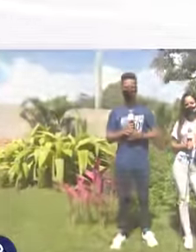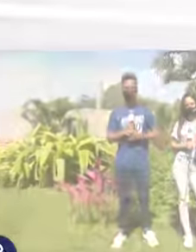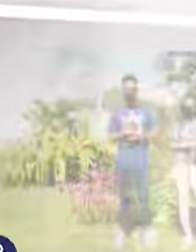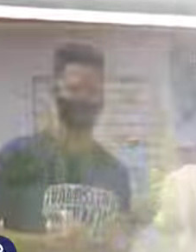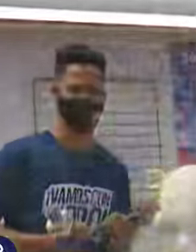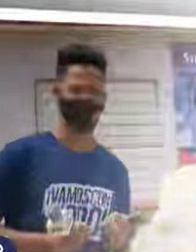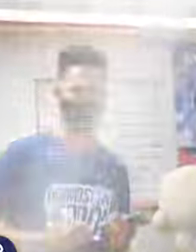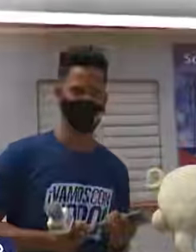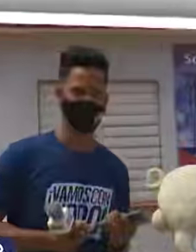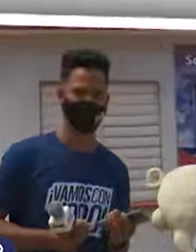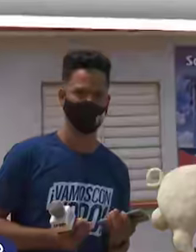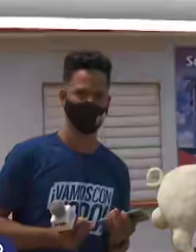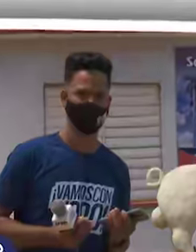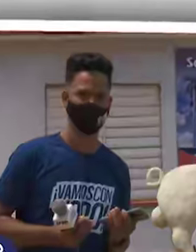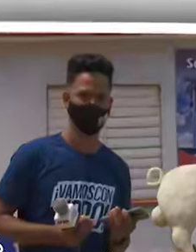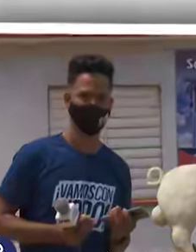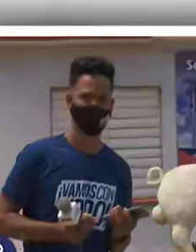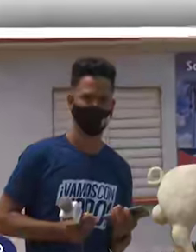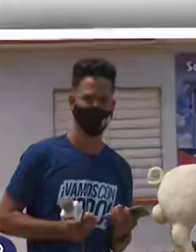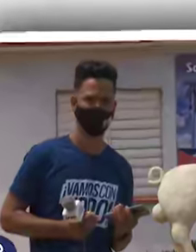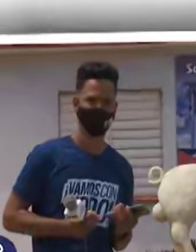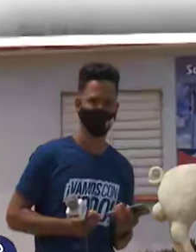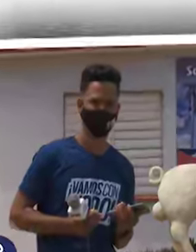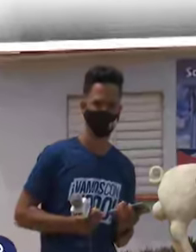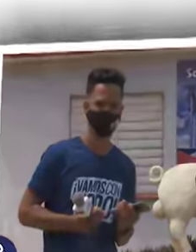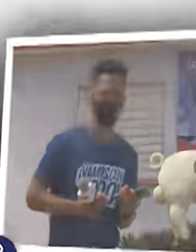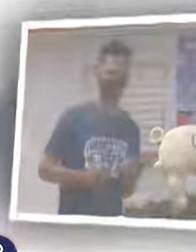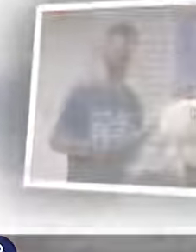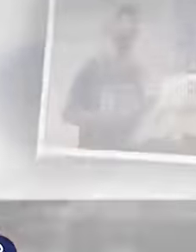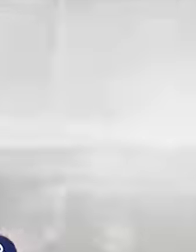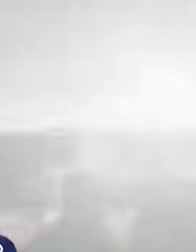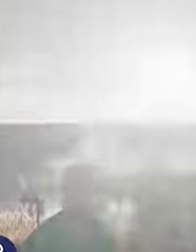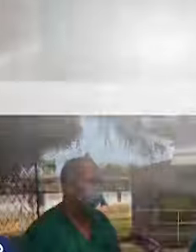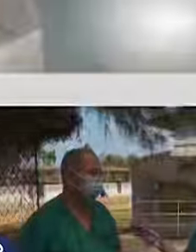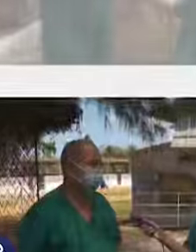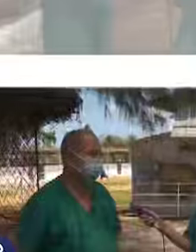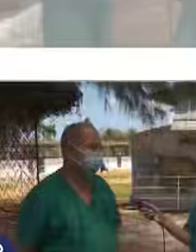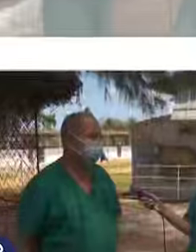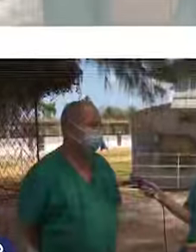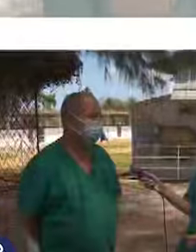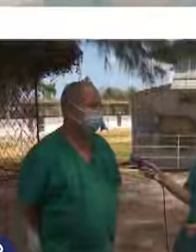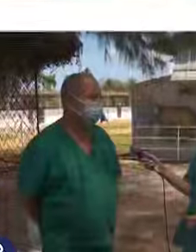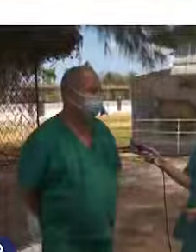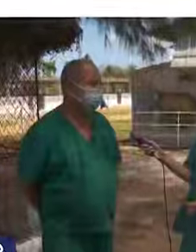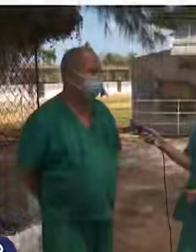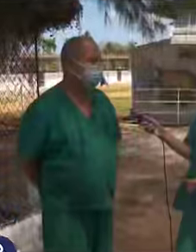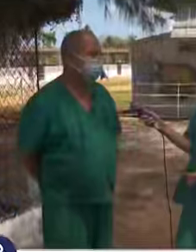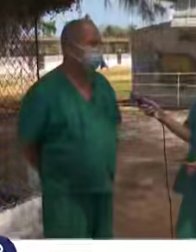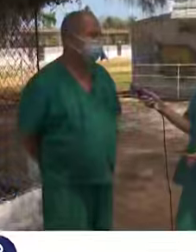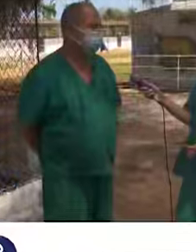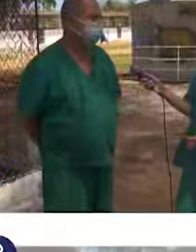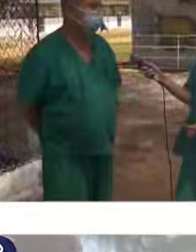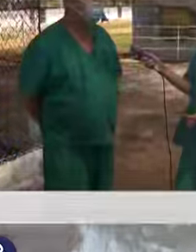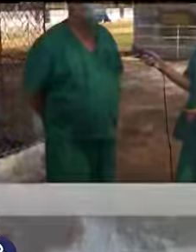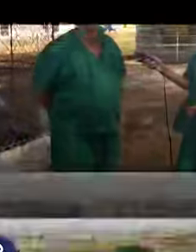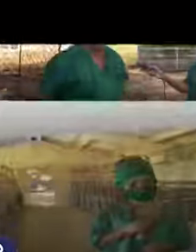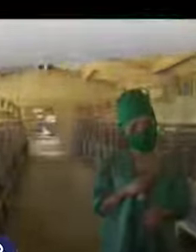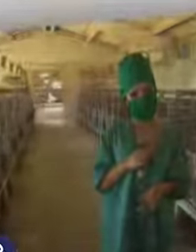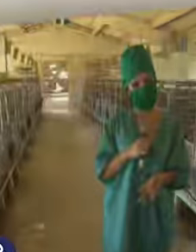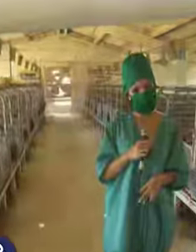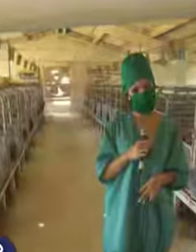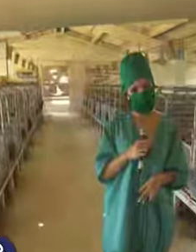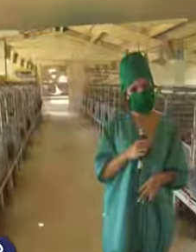¡Jóvenes por la Vida! No hay viento que nos desvíe las velas. En agua profunda somos la propela. Afilando escuelas,